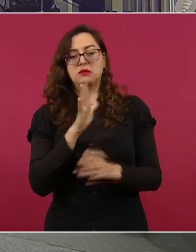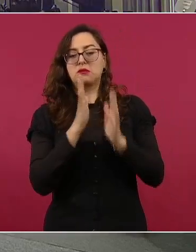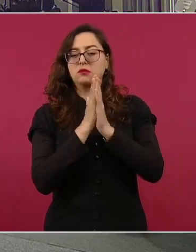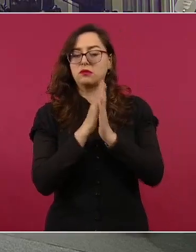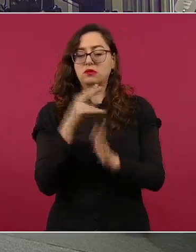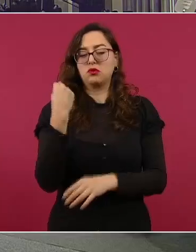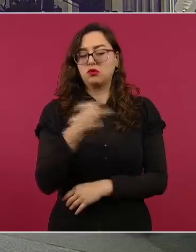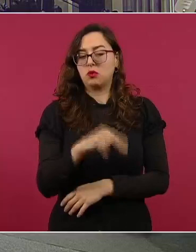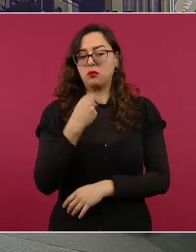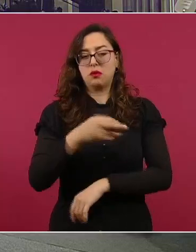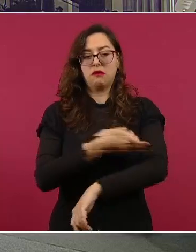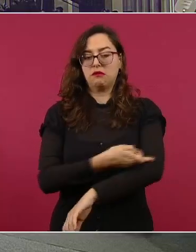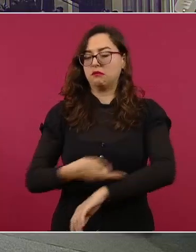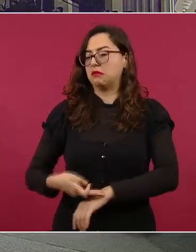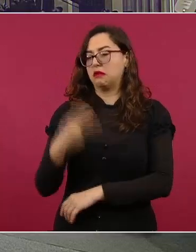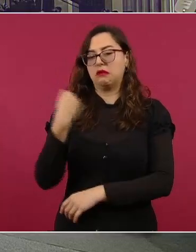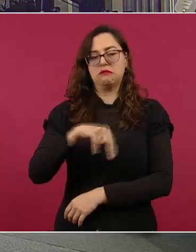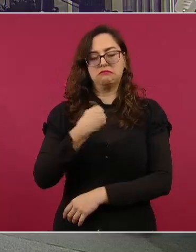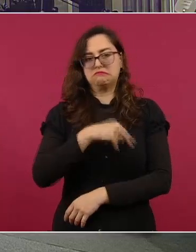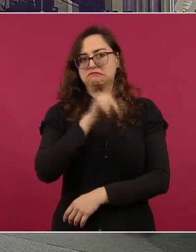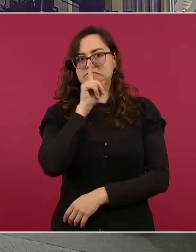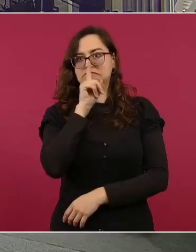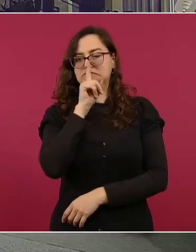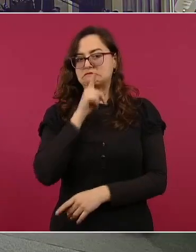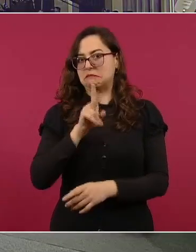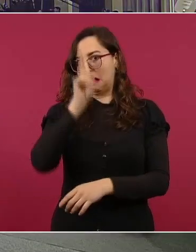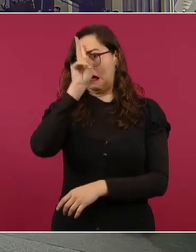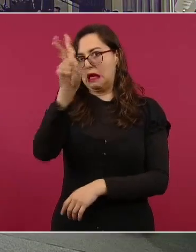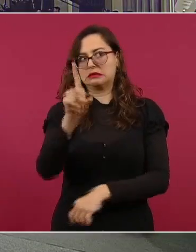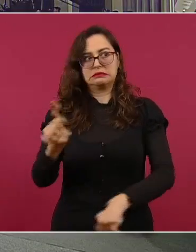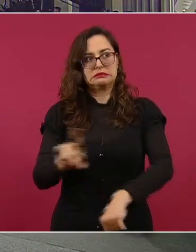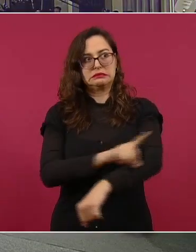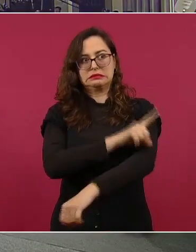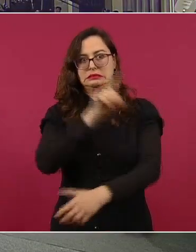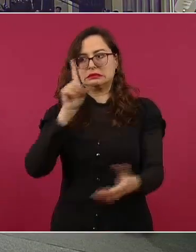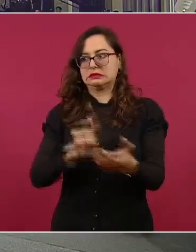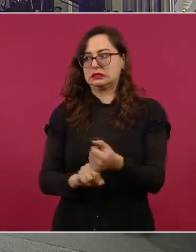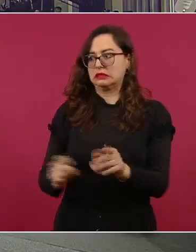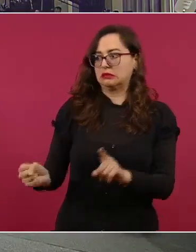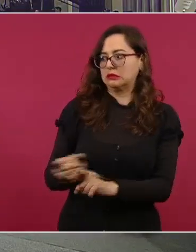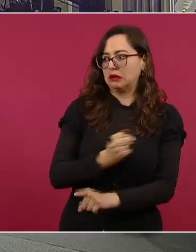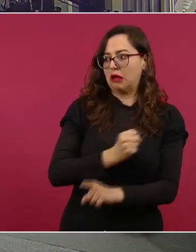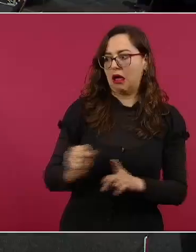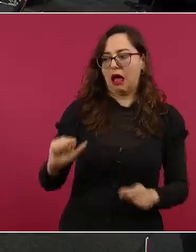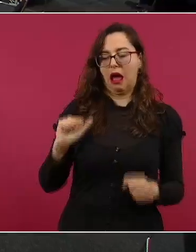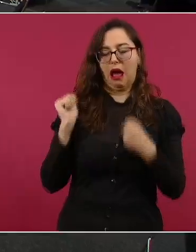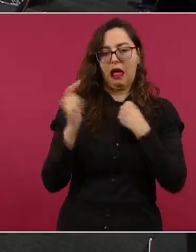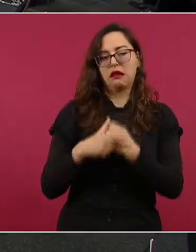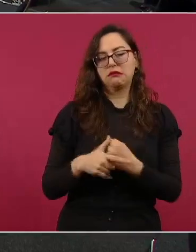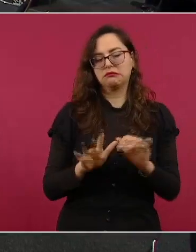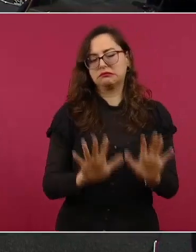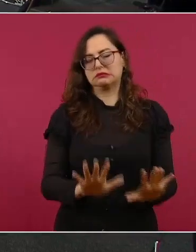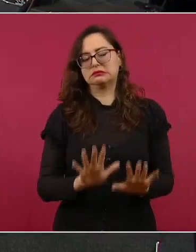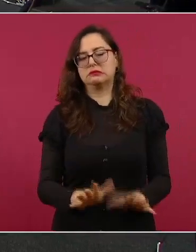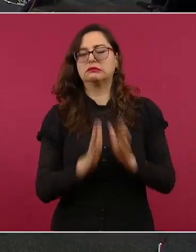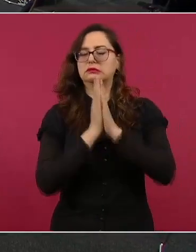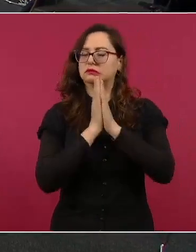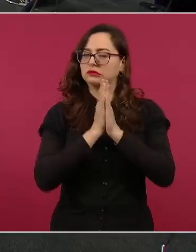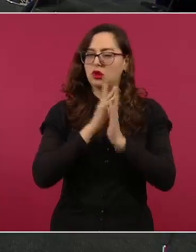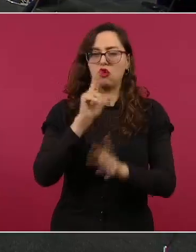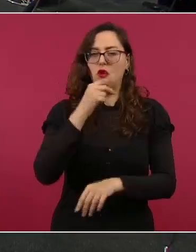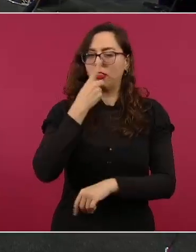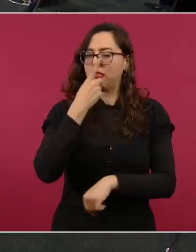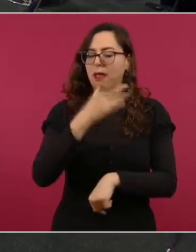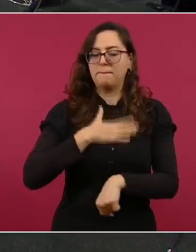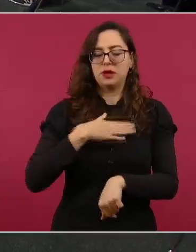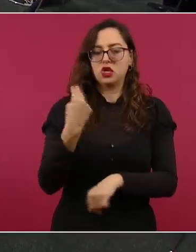ni el de su familia. Sin embargo, pues su familia es gente buena, es una